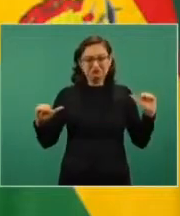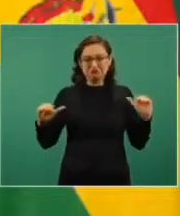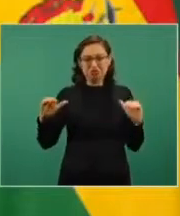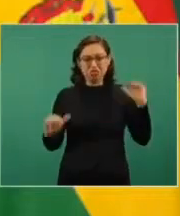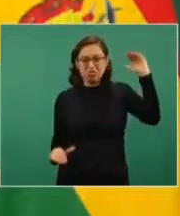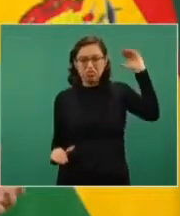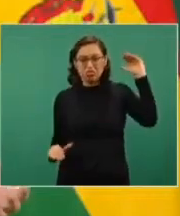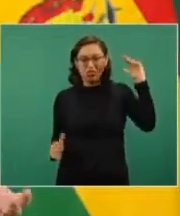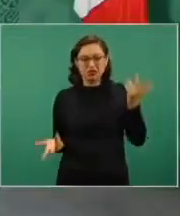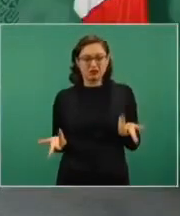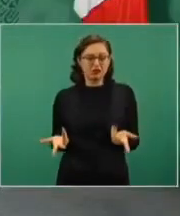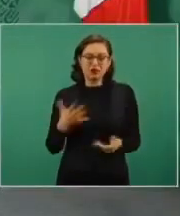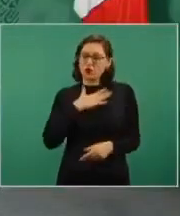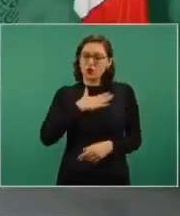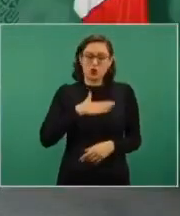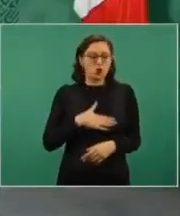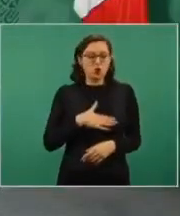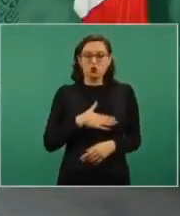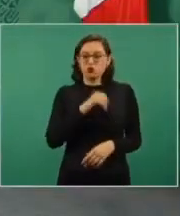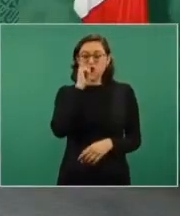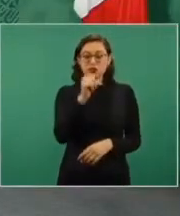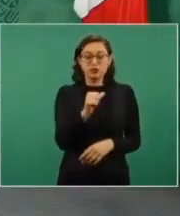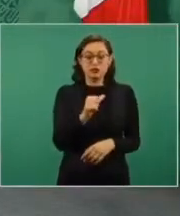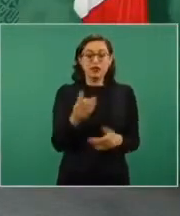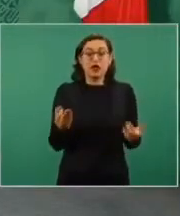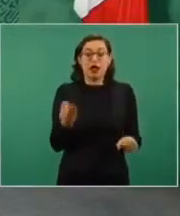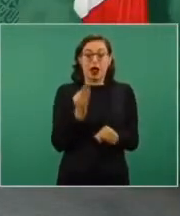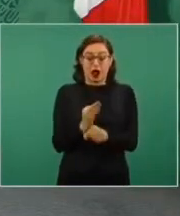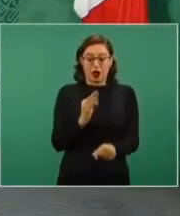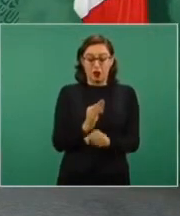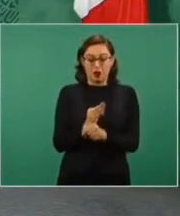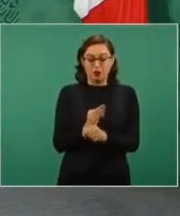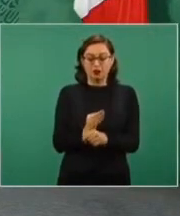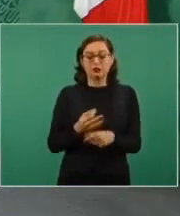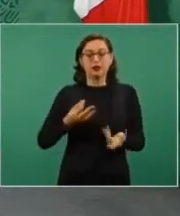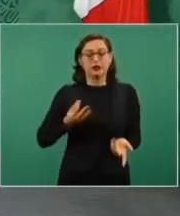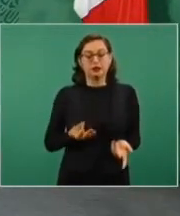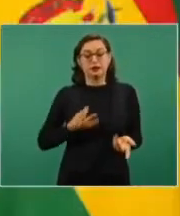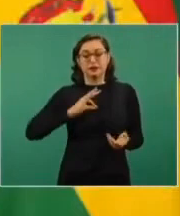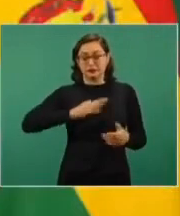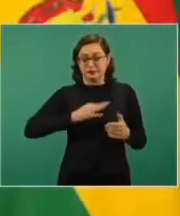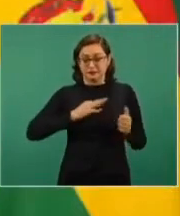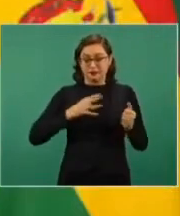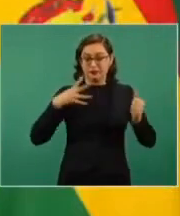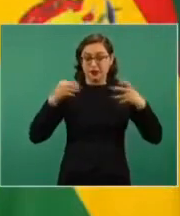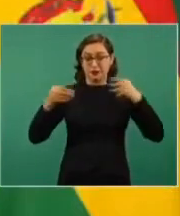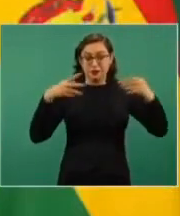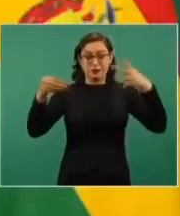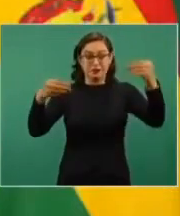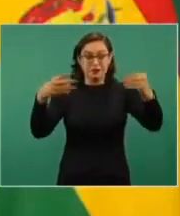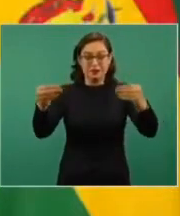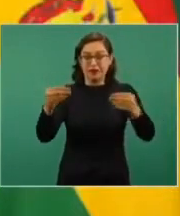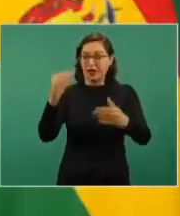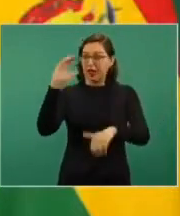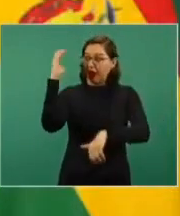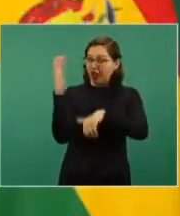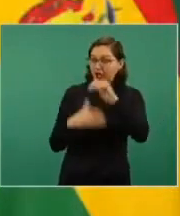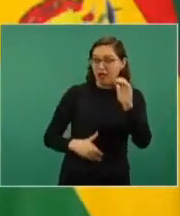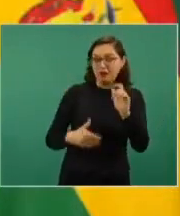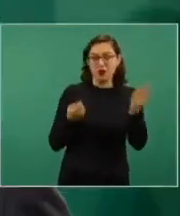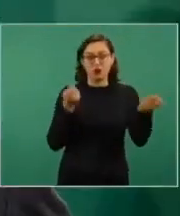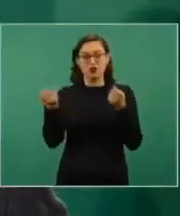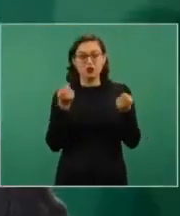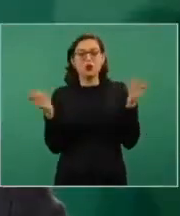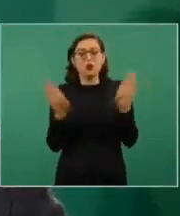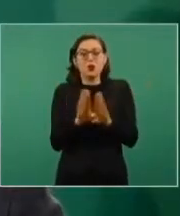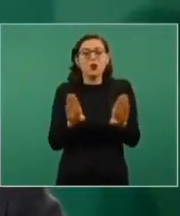hora que estamos enfrentando la pandemia, en la que solo podemos salir adelante si todos tenemos acceso, si en esta hora